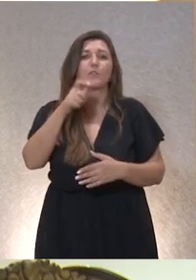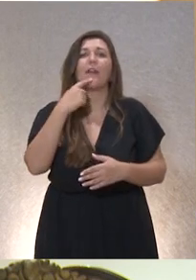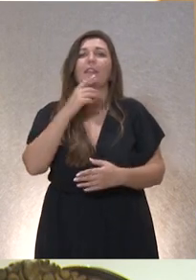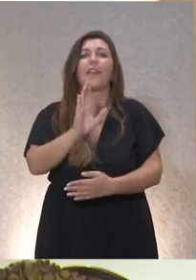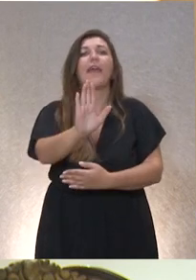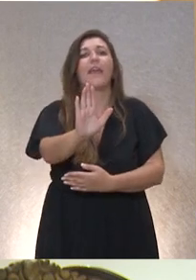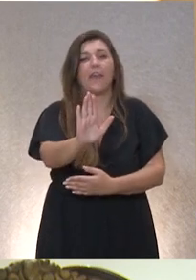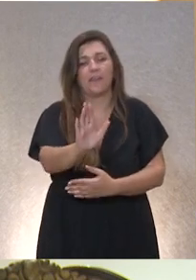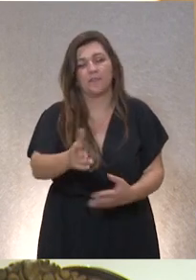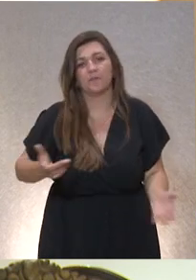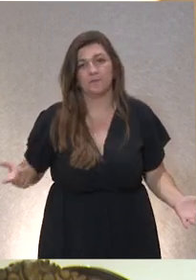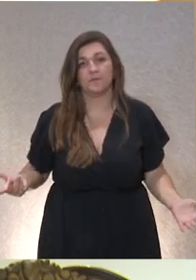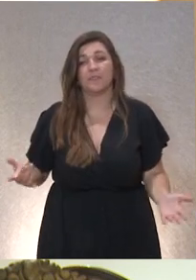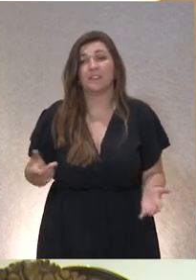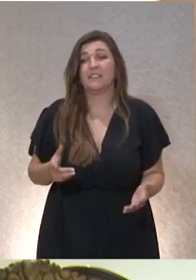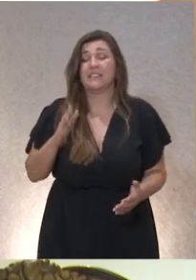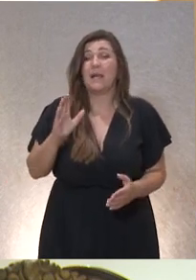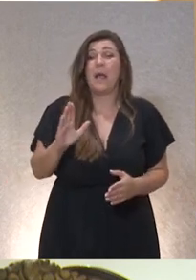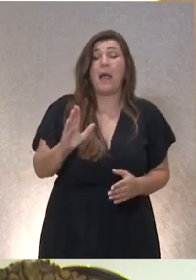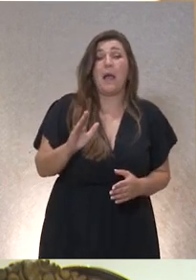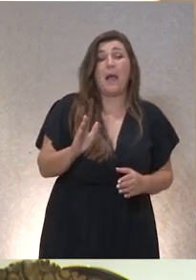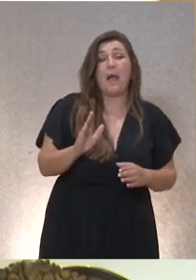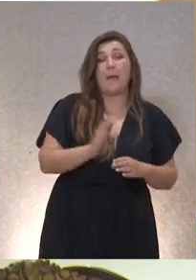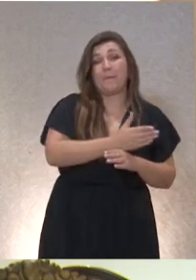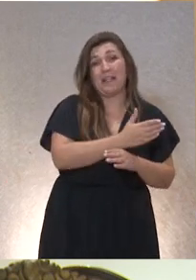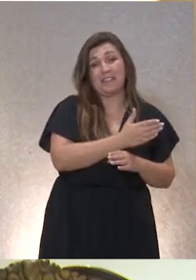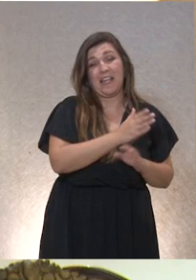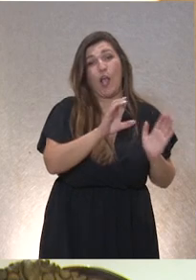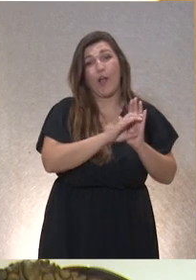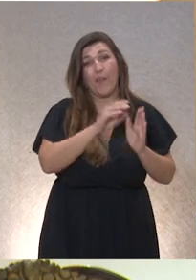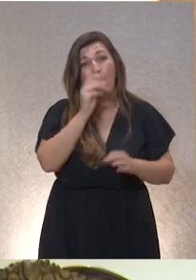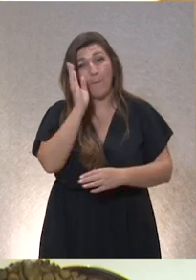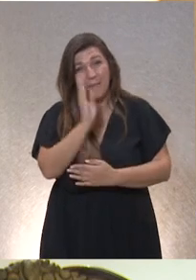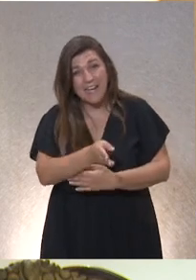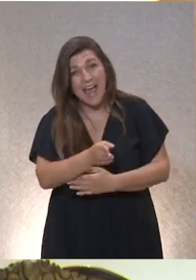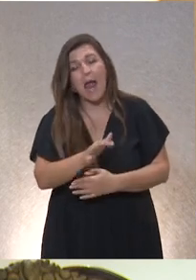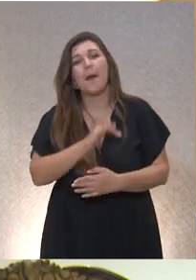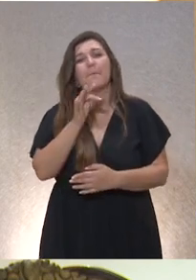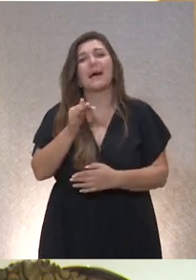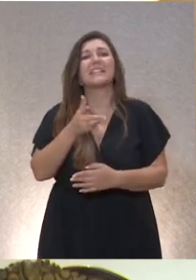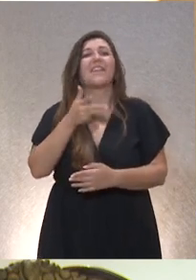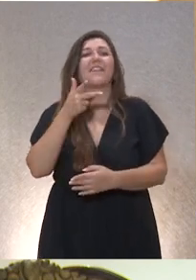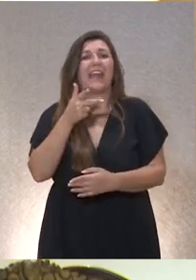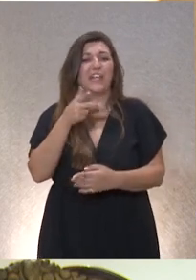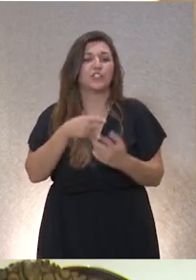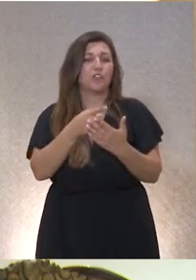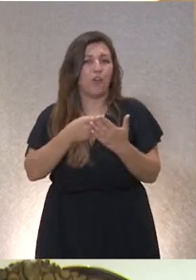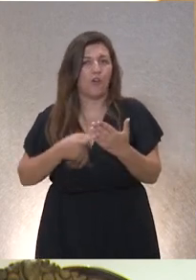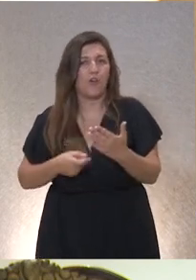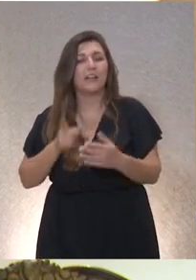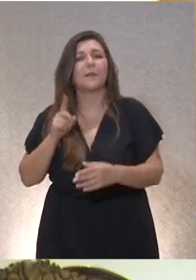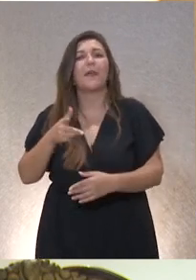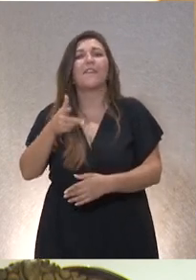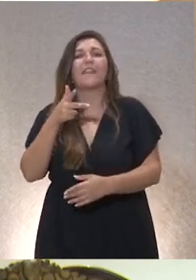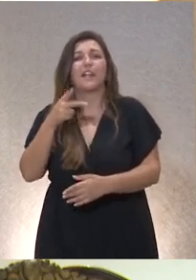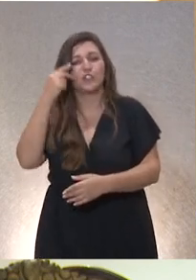Además del Código Penal está una ley de derecho de rectificación una ley de derecho al honor y la intimidad la cláusula de